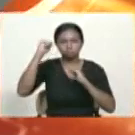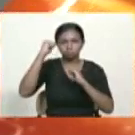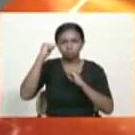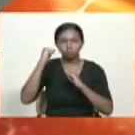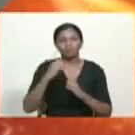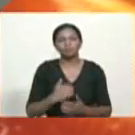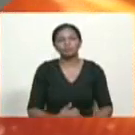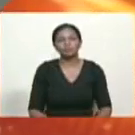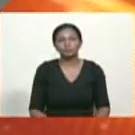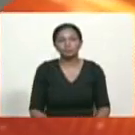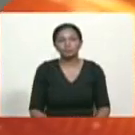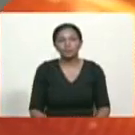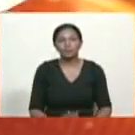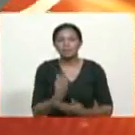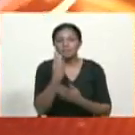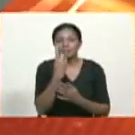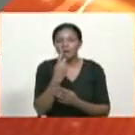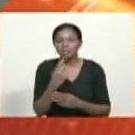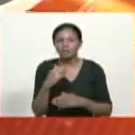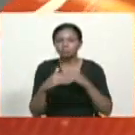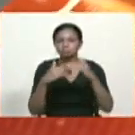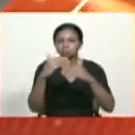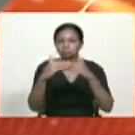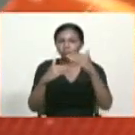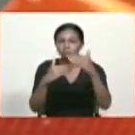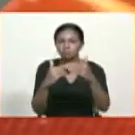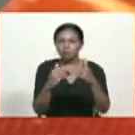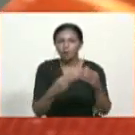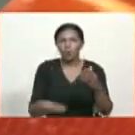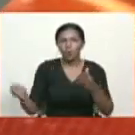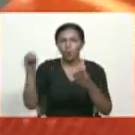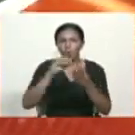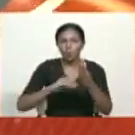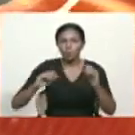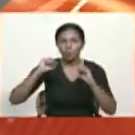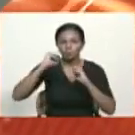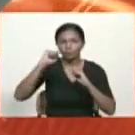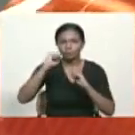y que falta muy poco para conquistar la victoria definitiva.